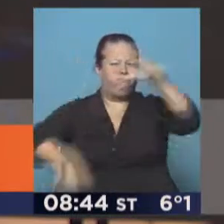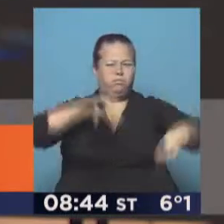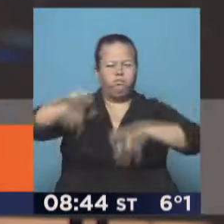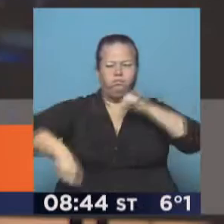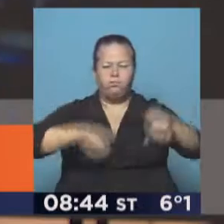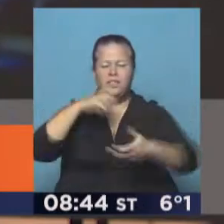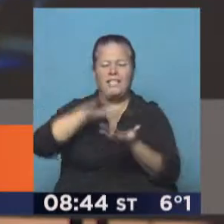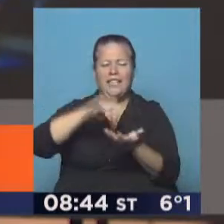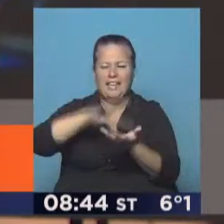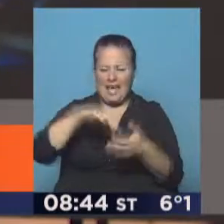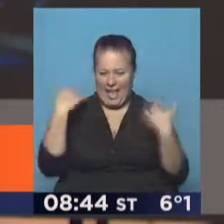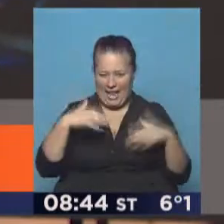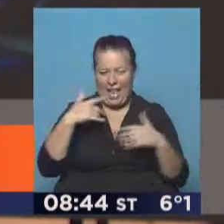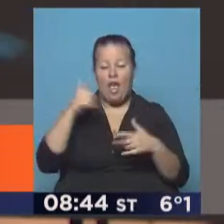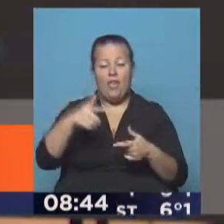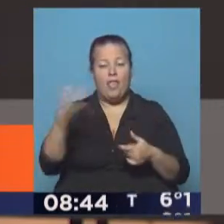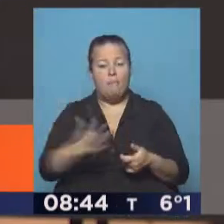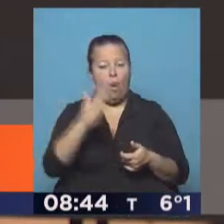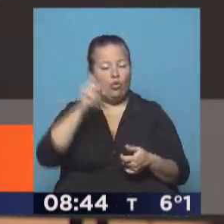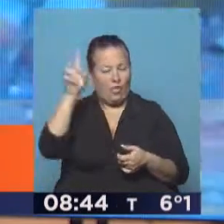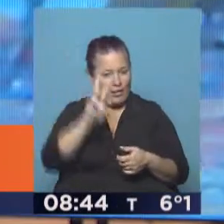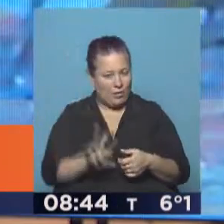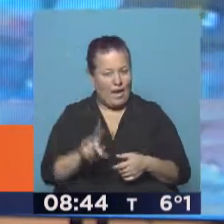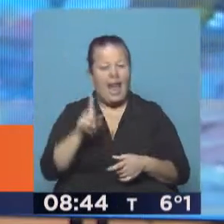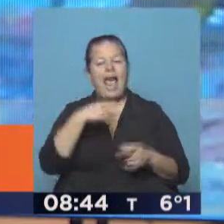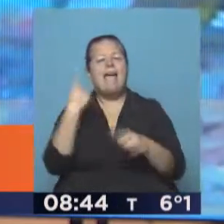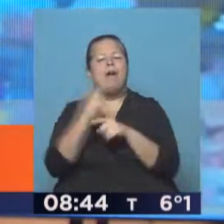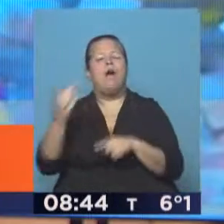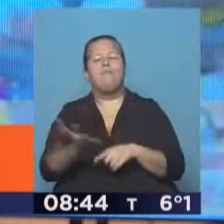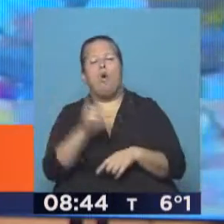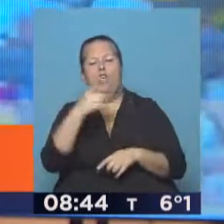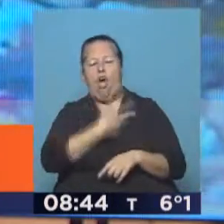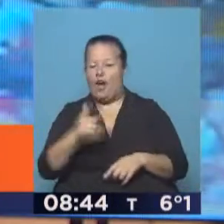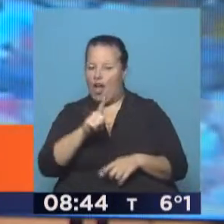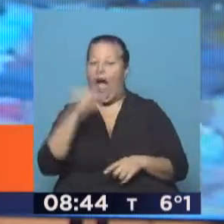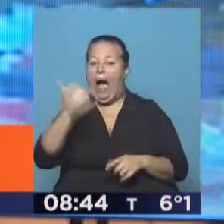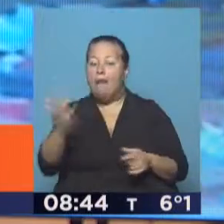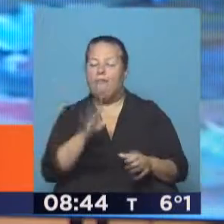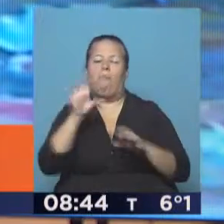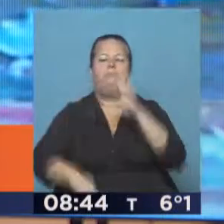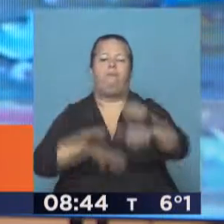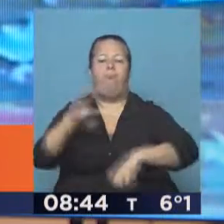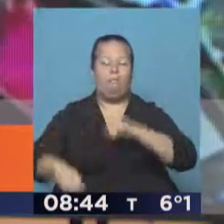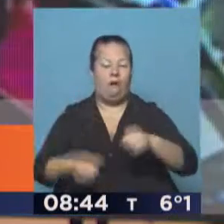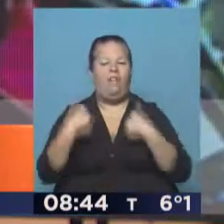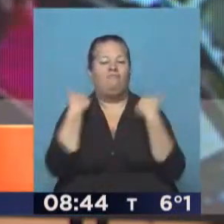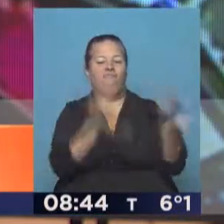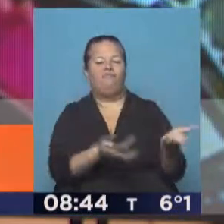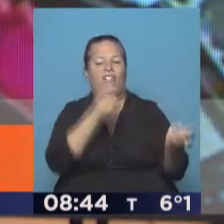de tierras productivas del país, no las improductivas que manejaba el gobierno, sino las productivas, y las